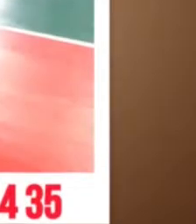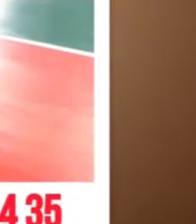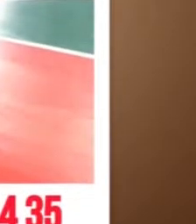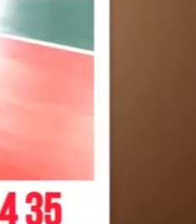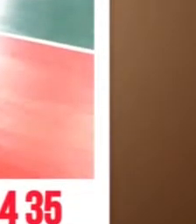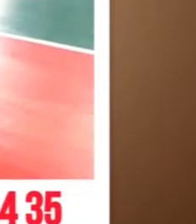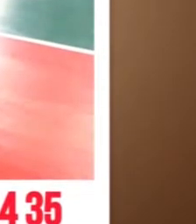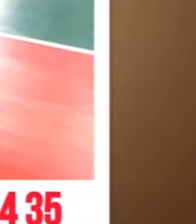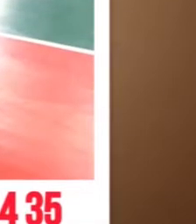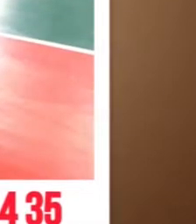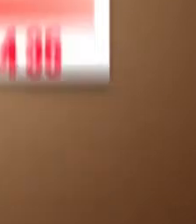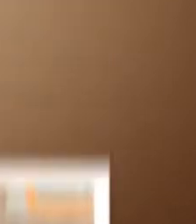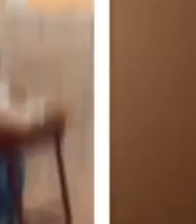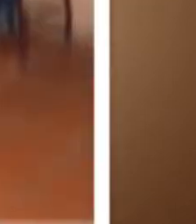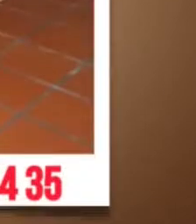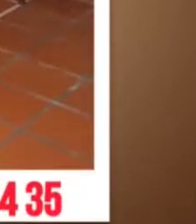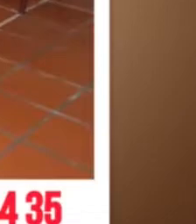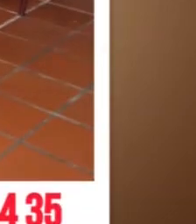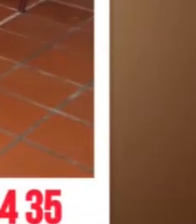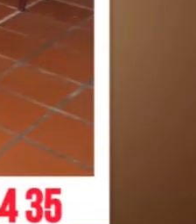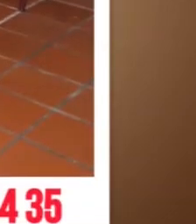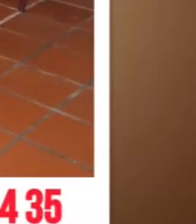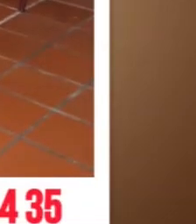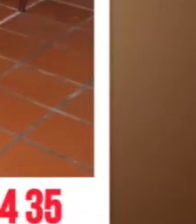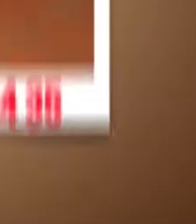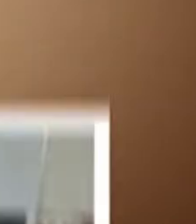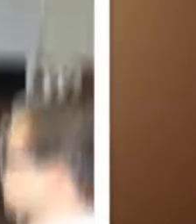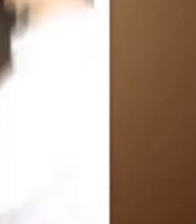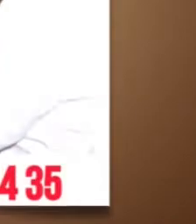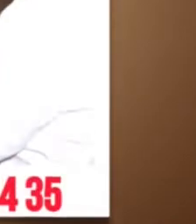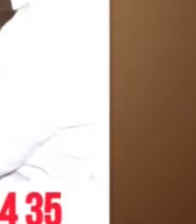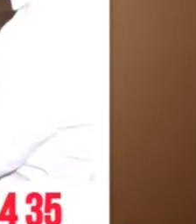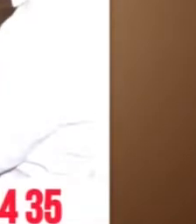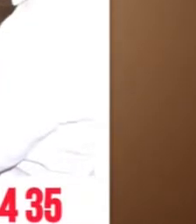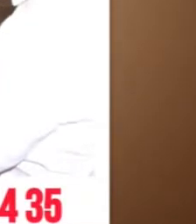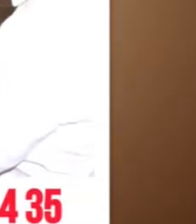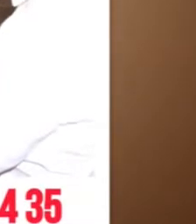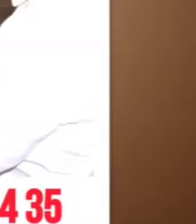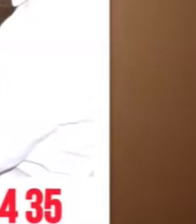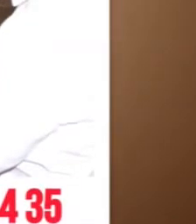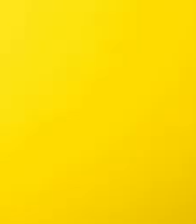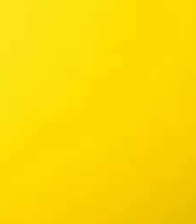y excelencia académica. Matrículas abiertas.